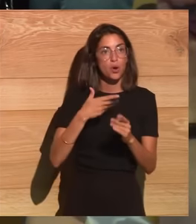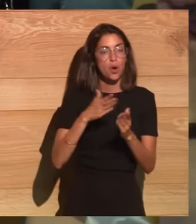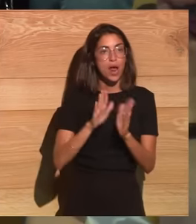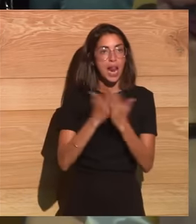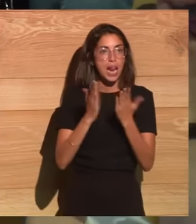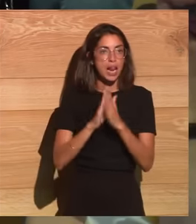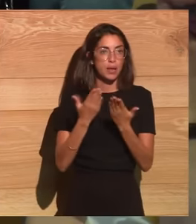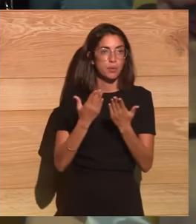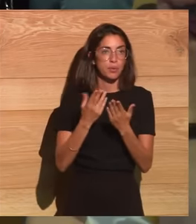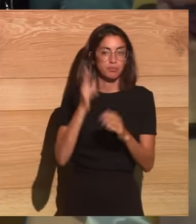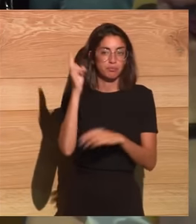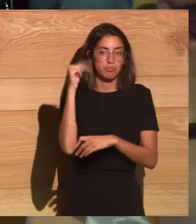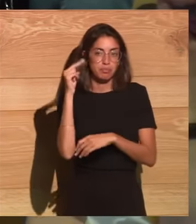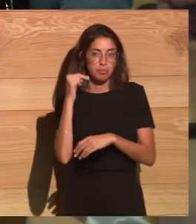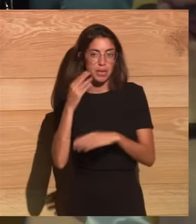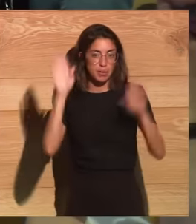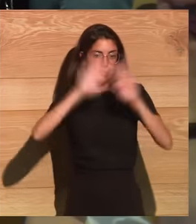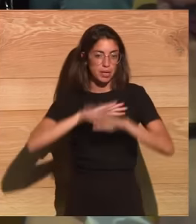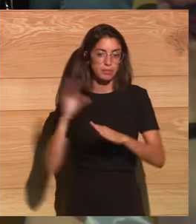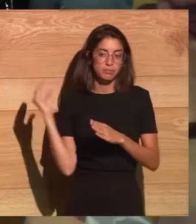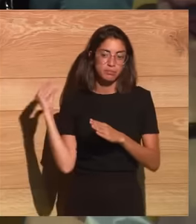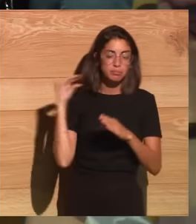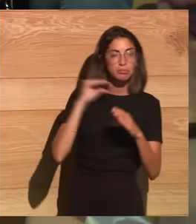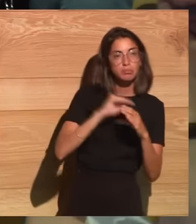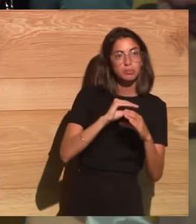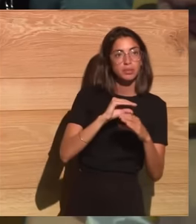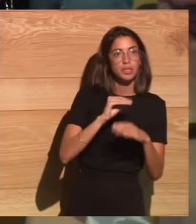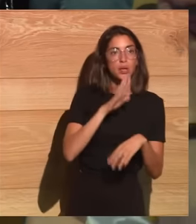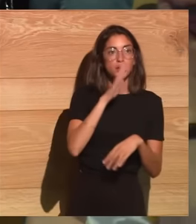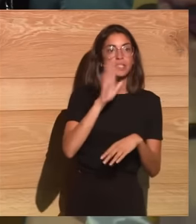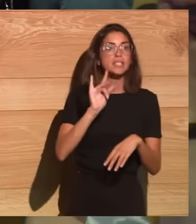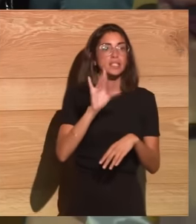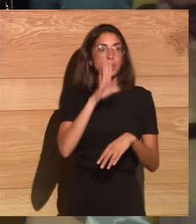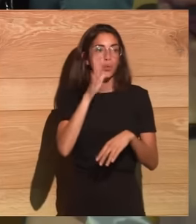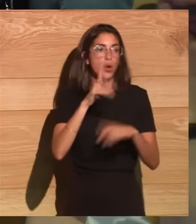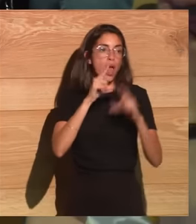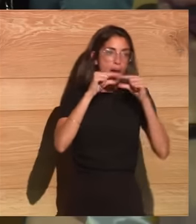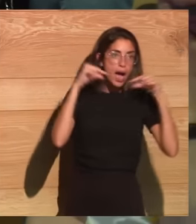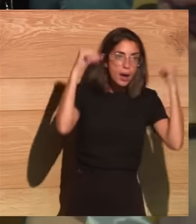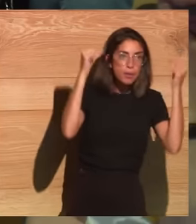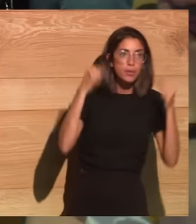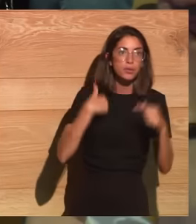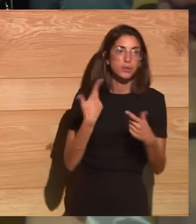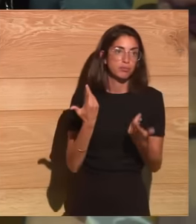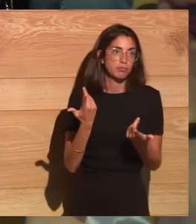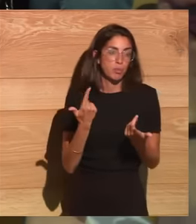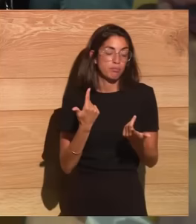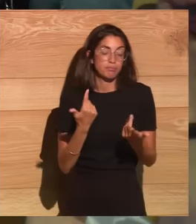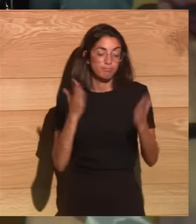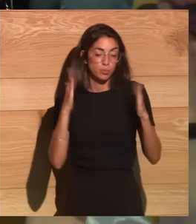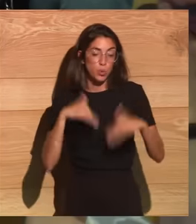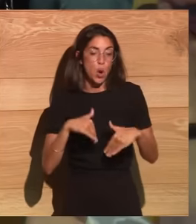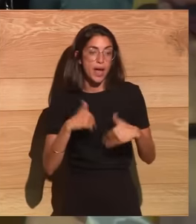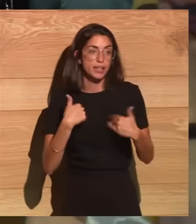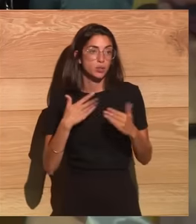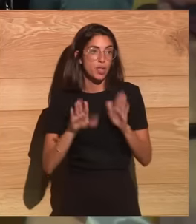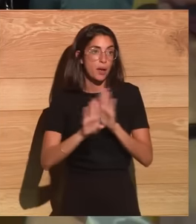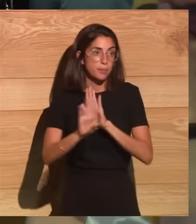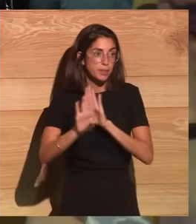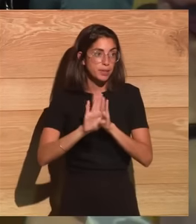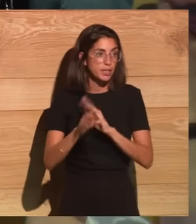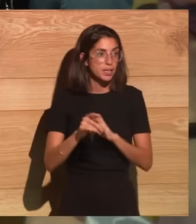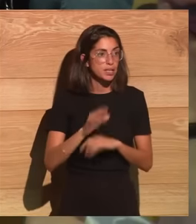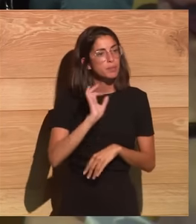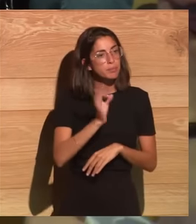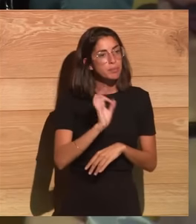por la noche y dije, joder, qué guay. Un libro. ¿Te llegó el libro? A ti te llegan los. Me llegó de Amazon y no estaba y lo recogí de la vecina. ¿Es verdad que Amazon no hay que